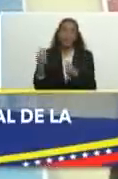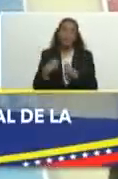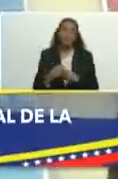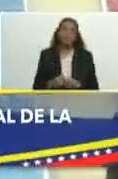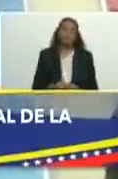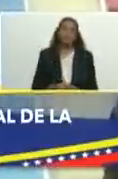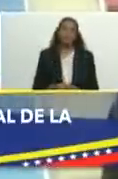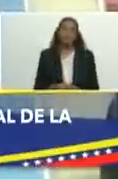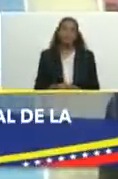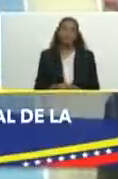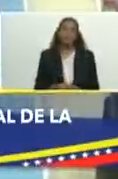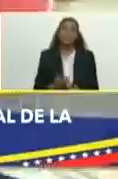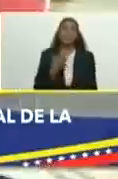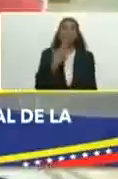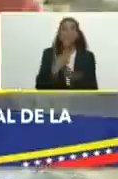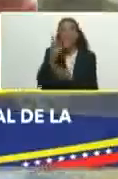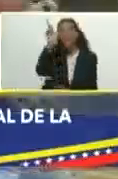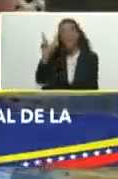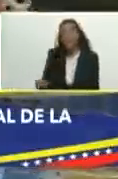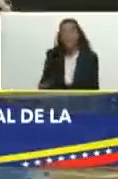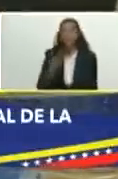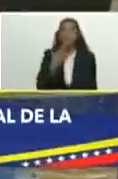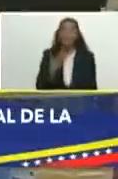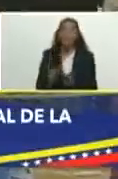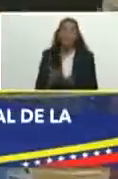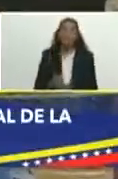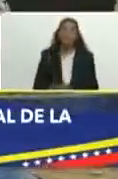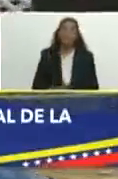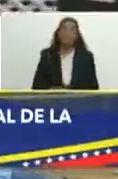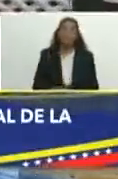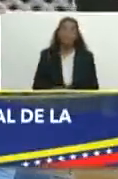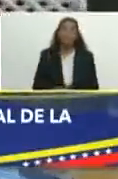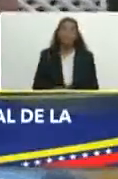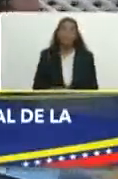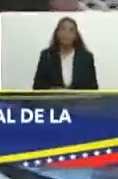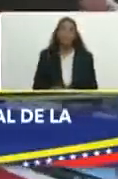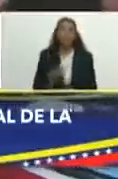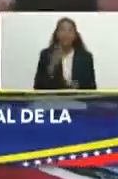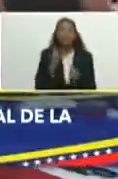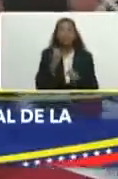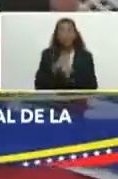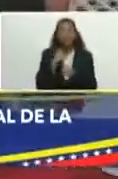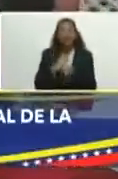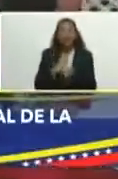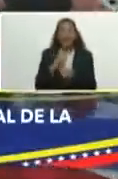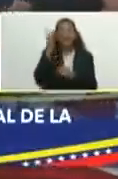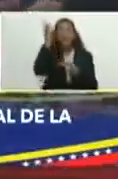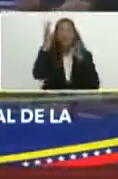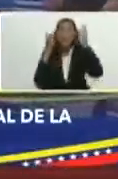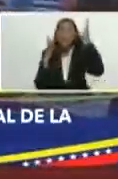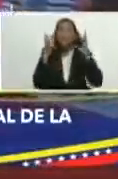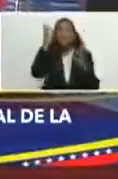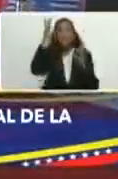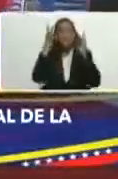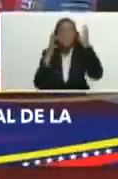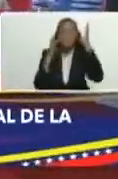Venezuela. Gracias, Vanella. Gracias por que Dios me los bendiga, pues. Sigan adelante con mucho trabajo, inventiva,